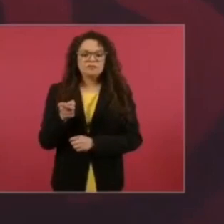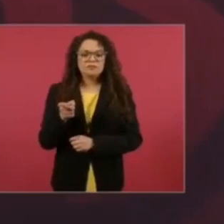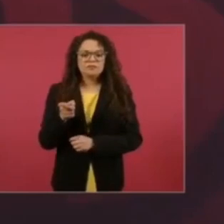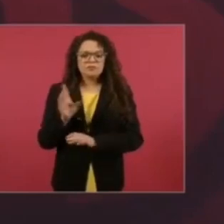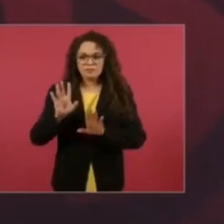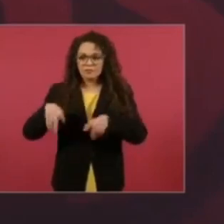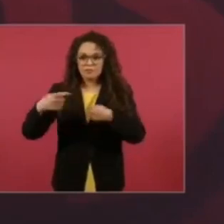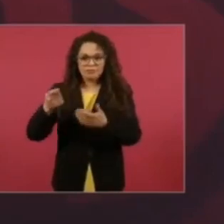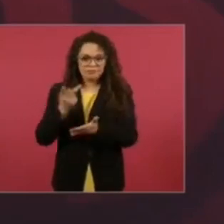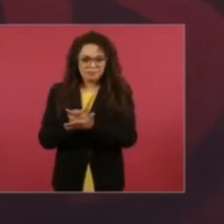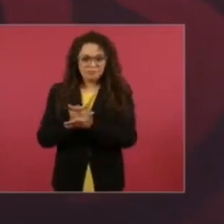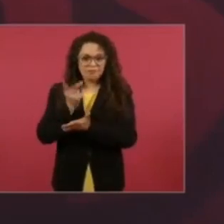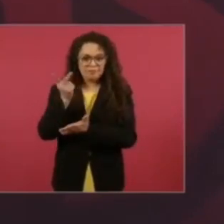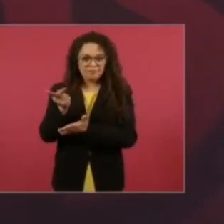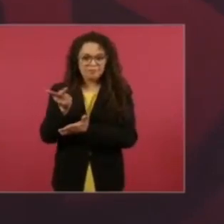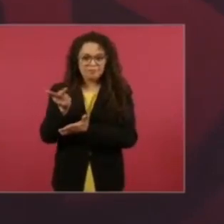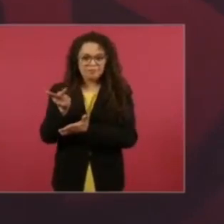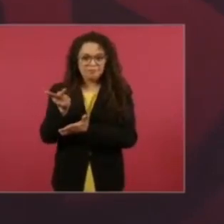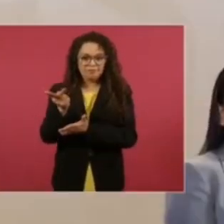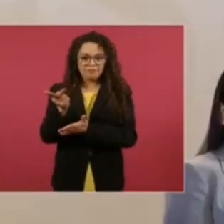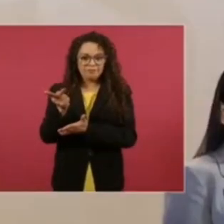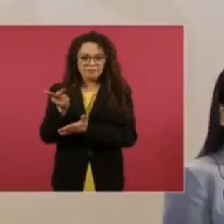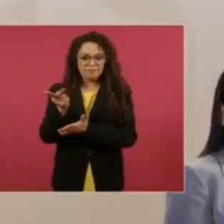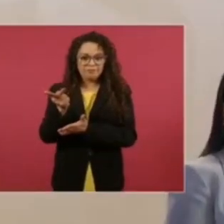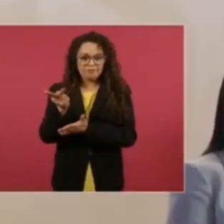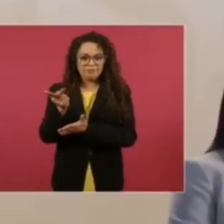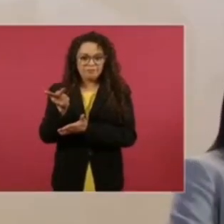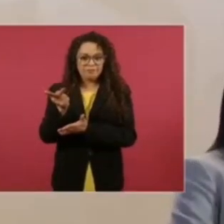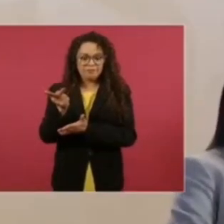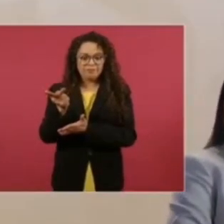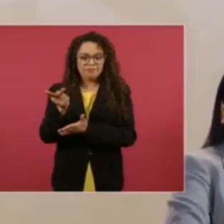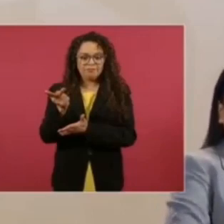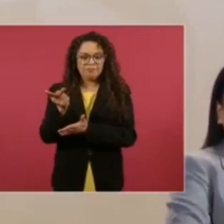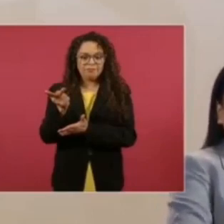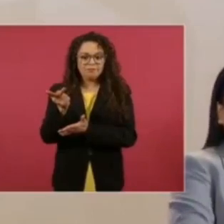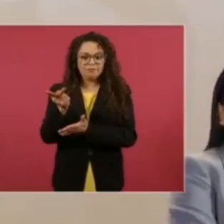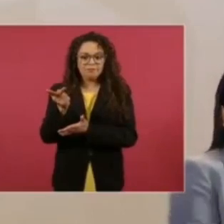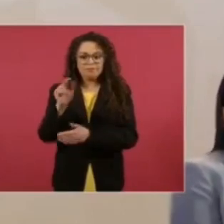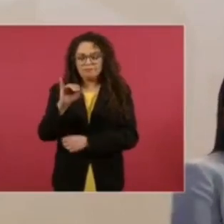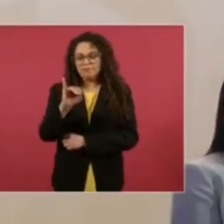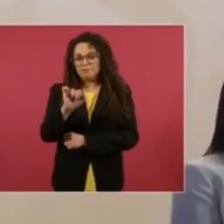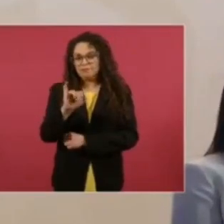premiado, ¿no? Tim Golden. Sí, premiado